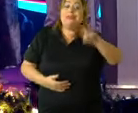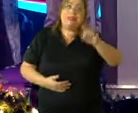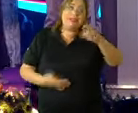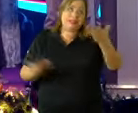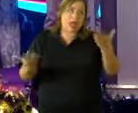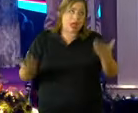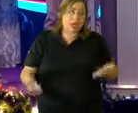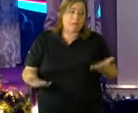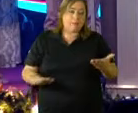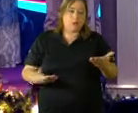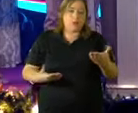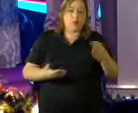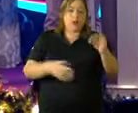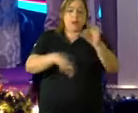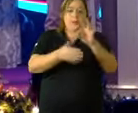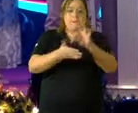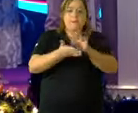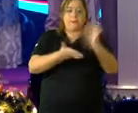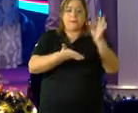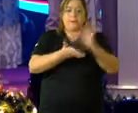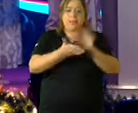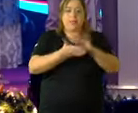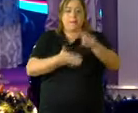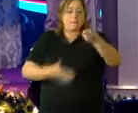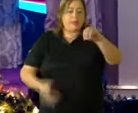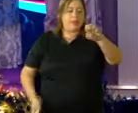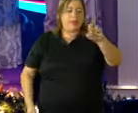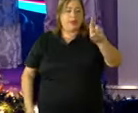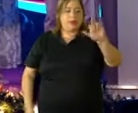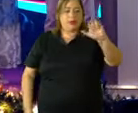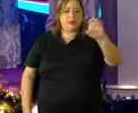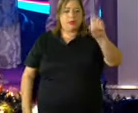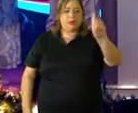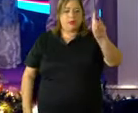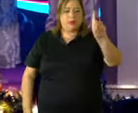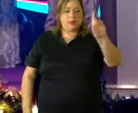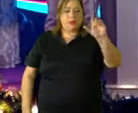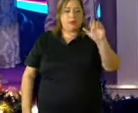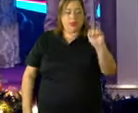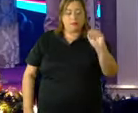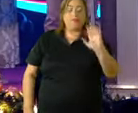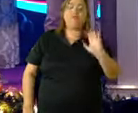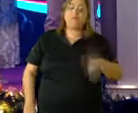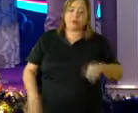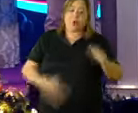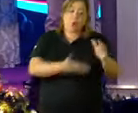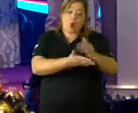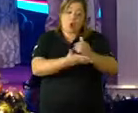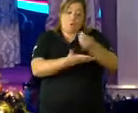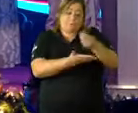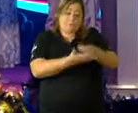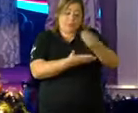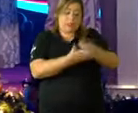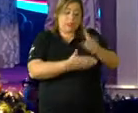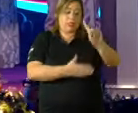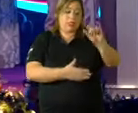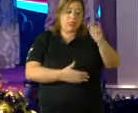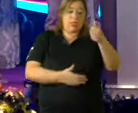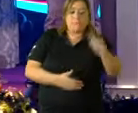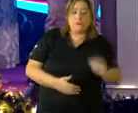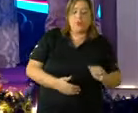Por eso es tan importante que necesitamos la ayuda de todo el mundo. Su diezmo, su ofrenda hacen posible todo esto. Amén.